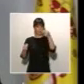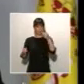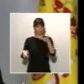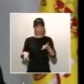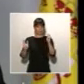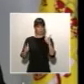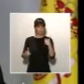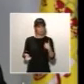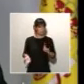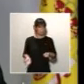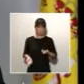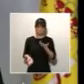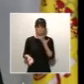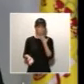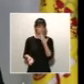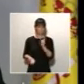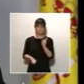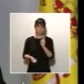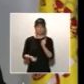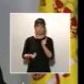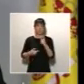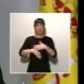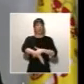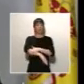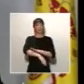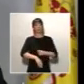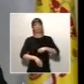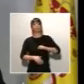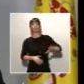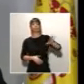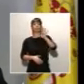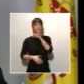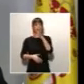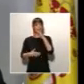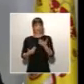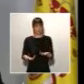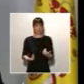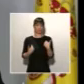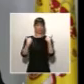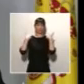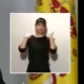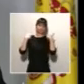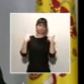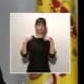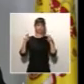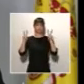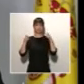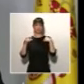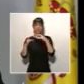Y aunque sea el Gobierno de la Nación el que ahora mismo sea el que lleve, por decirlo de alguna manera, la batuta, los